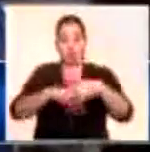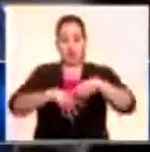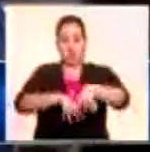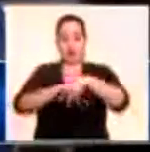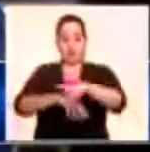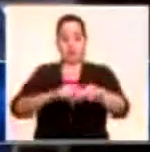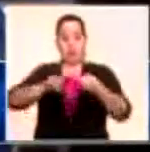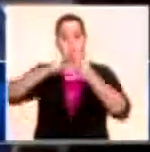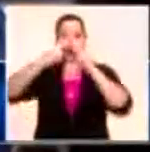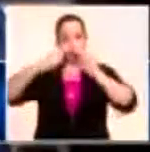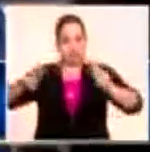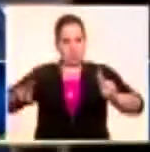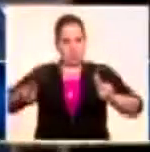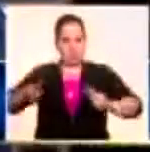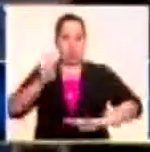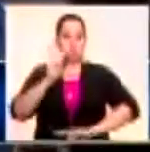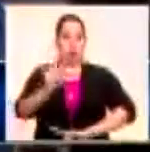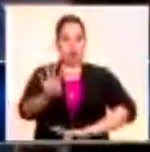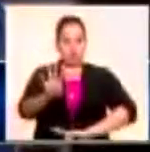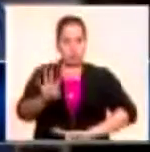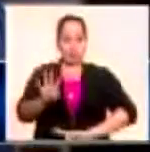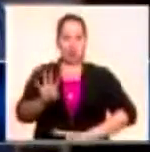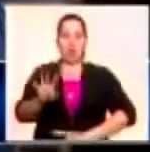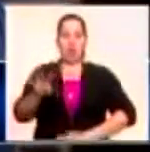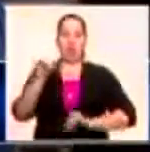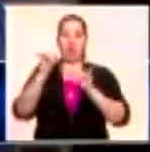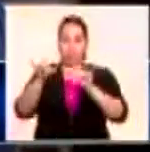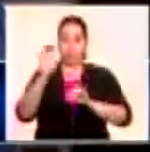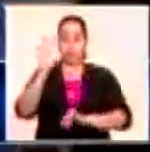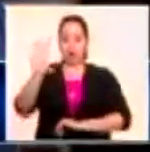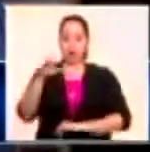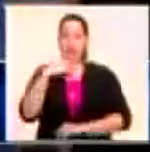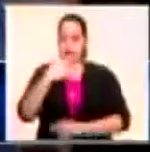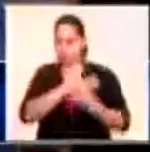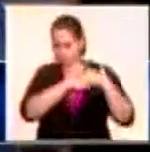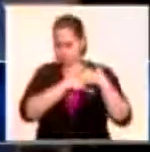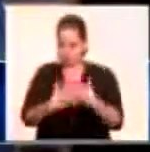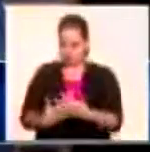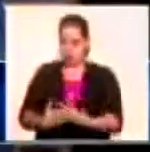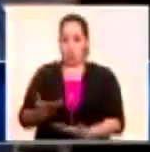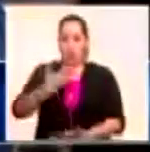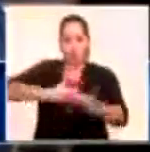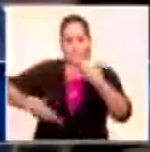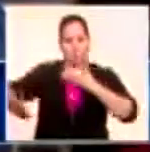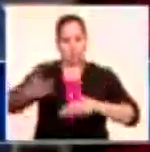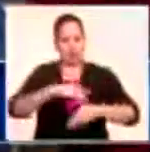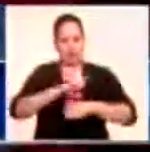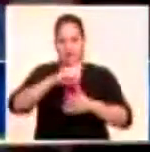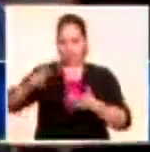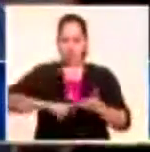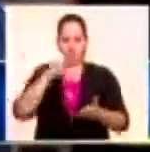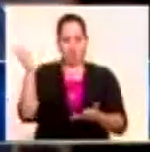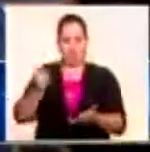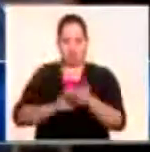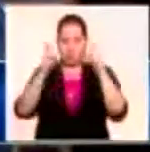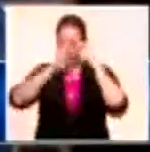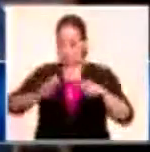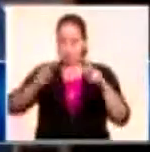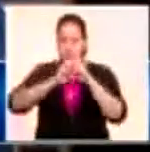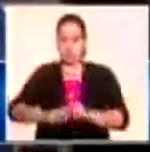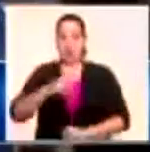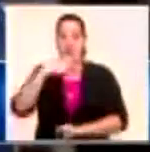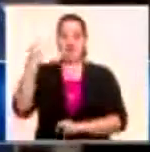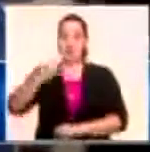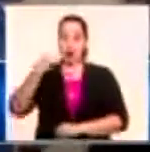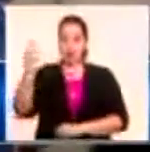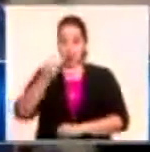manifestaciones pacíficas. Cuarto, Libia ya ha expresado su disposición a cooperar plenamente en descubrir las verdades con